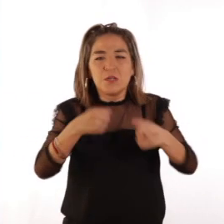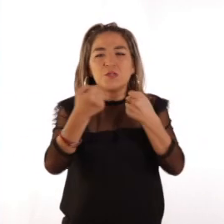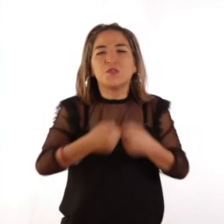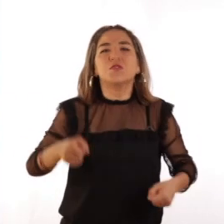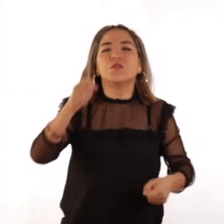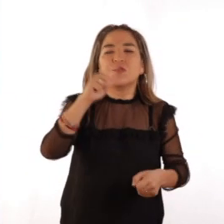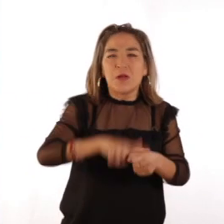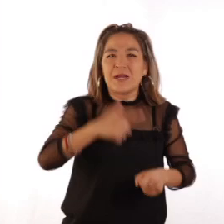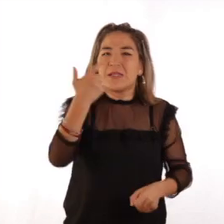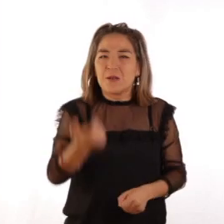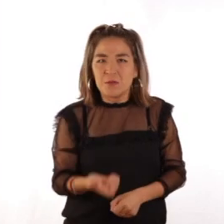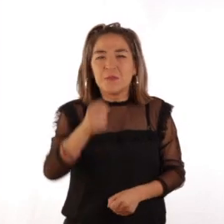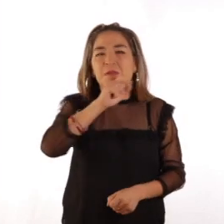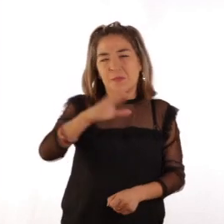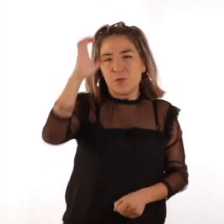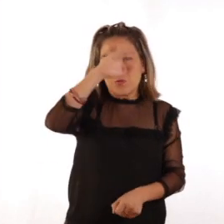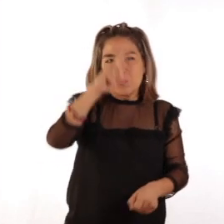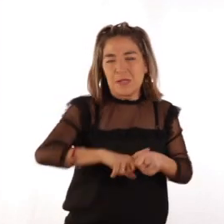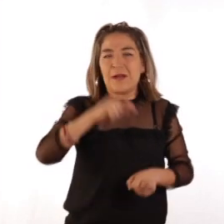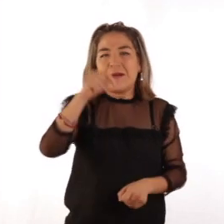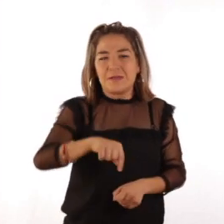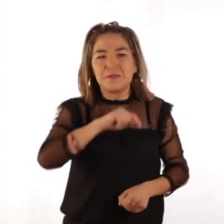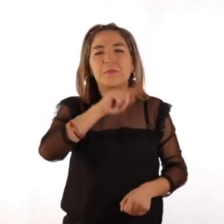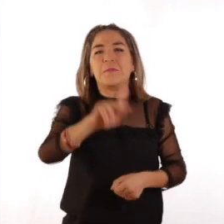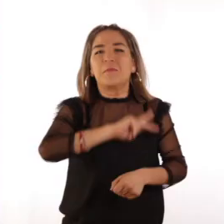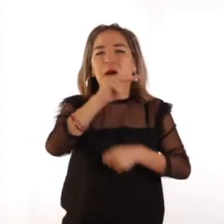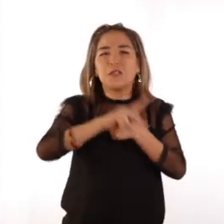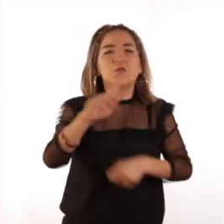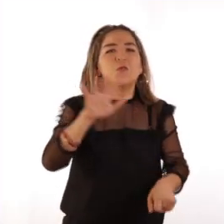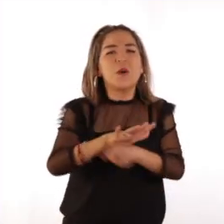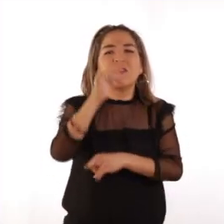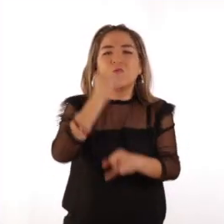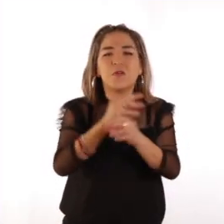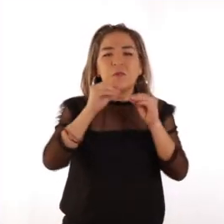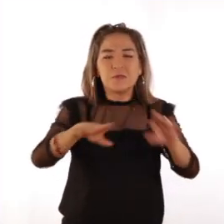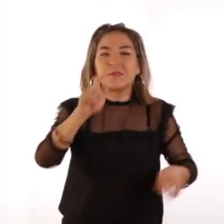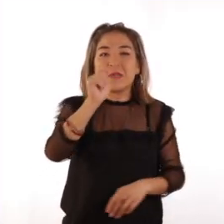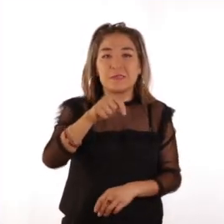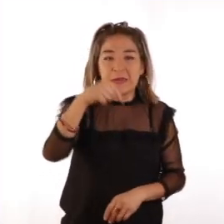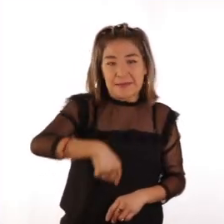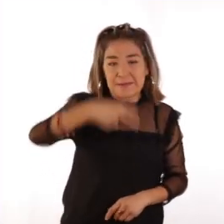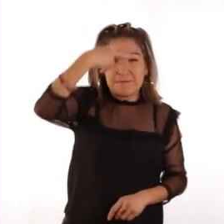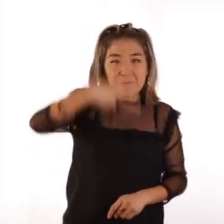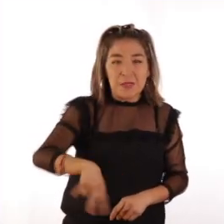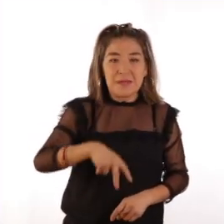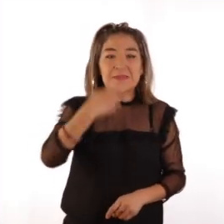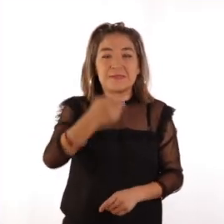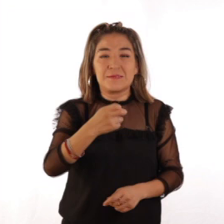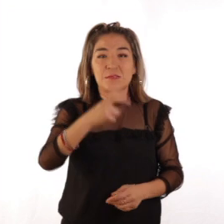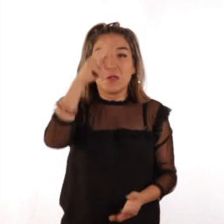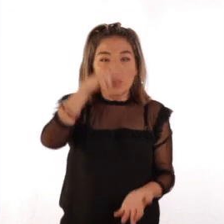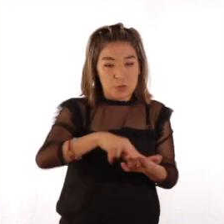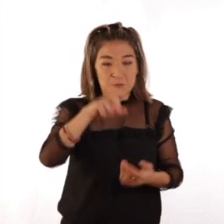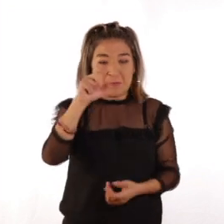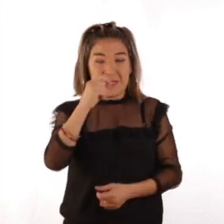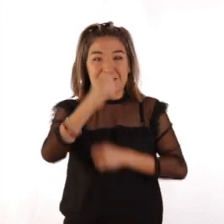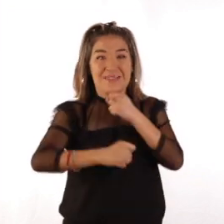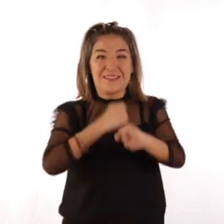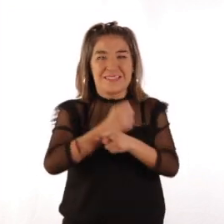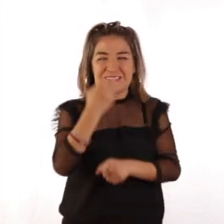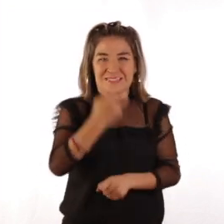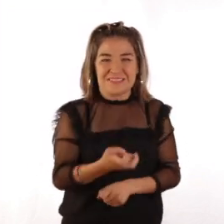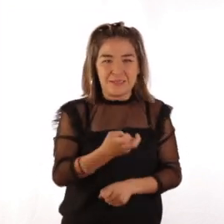demográficas, socioeconómicas y culturales de este país. Uno de los datos que arrojó es que en México, para el año